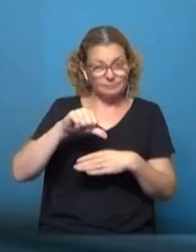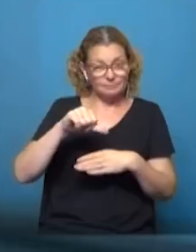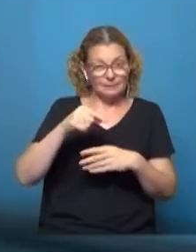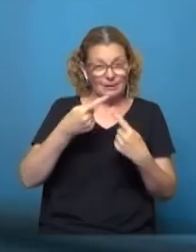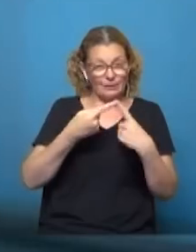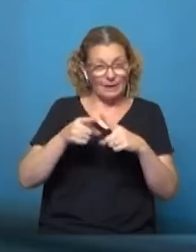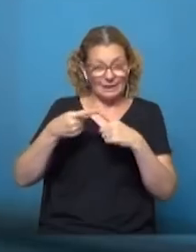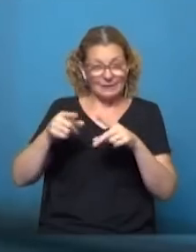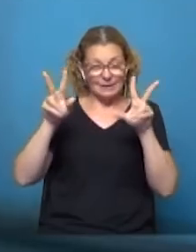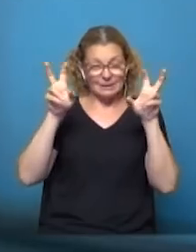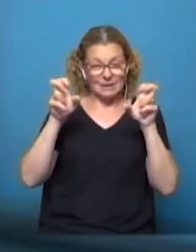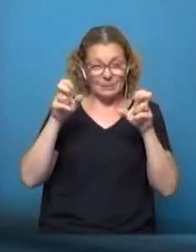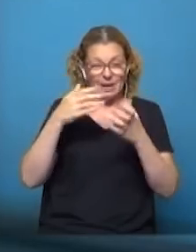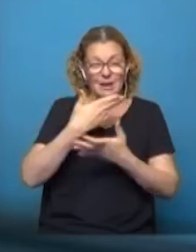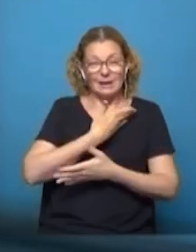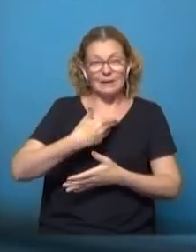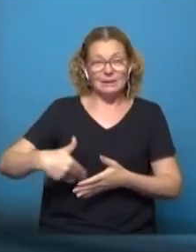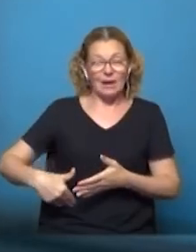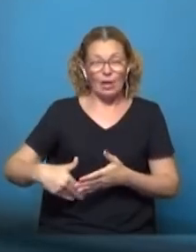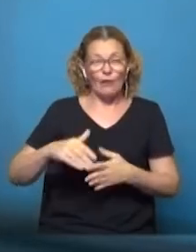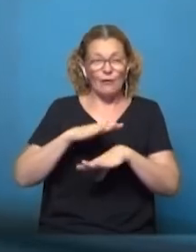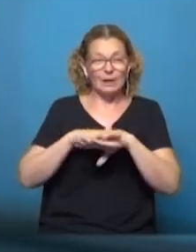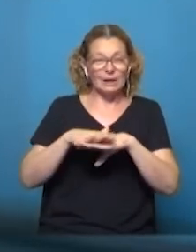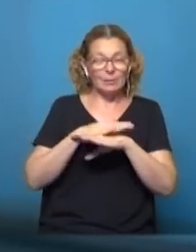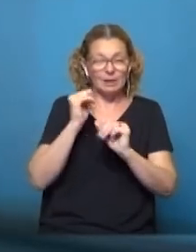determinados temas del estado que eran básicamente económicos